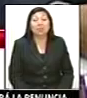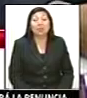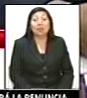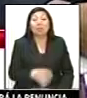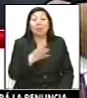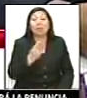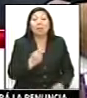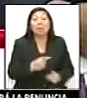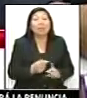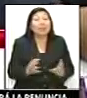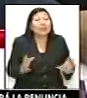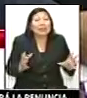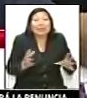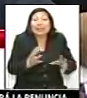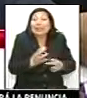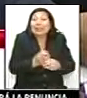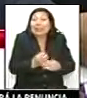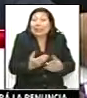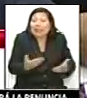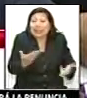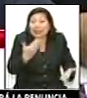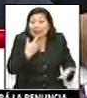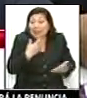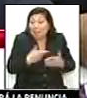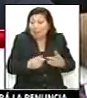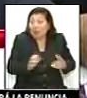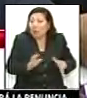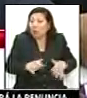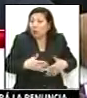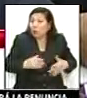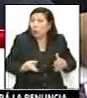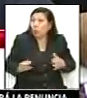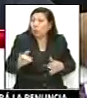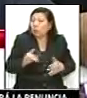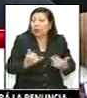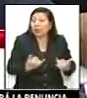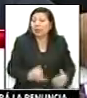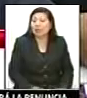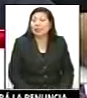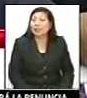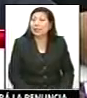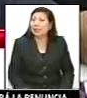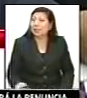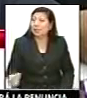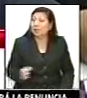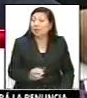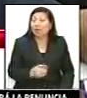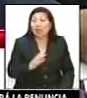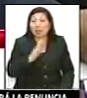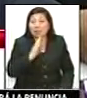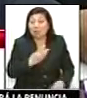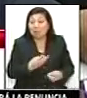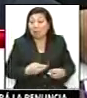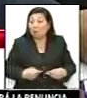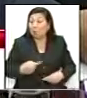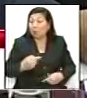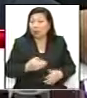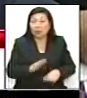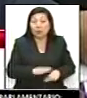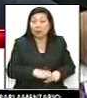apremia, pero no ahorca, las circunstancias han hecho que se pueda superar esto sin cometer ese desatino, ese